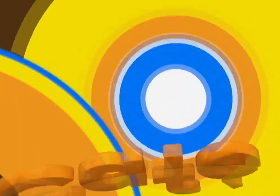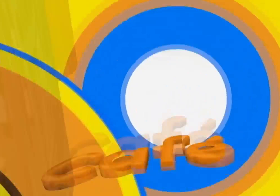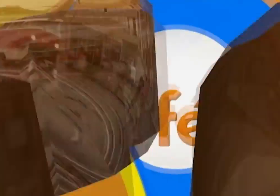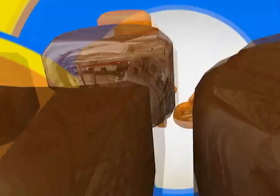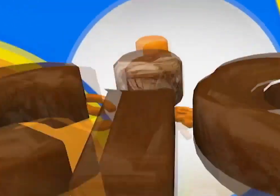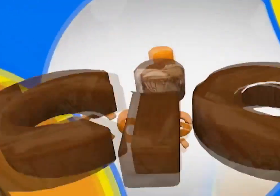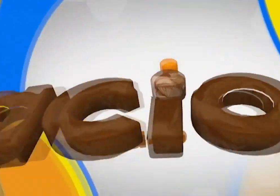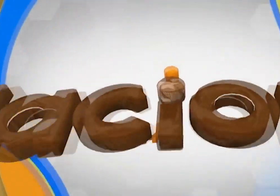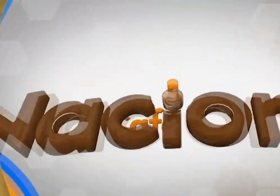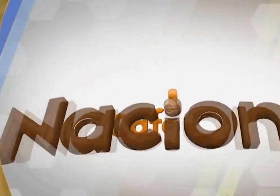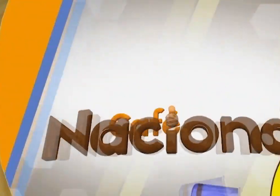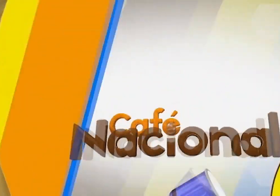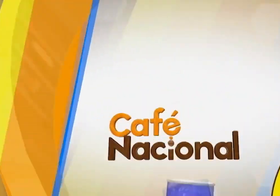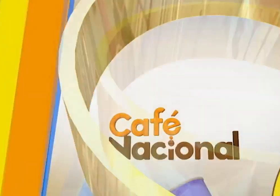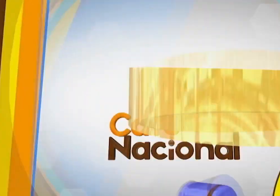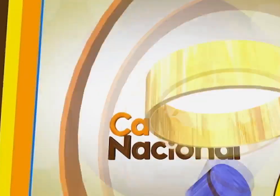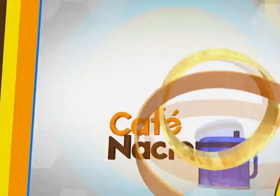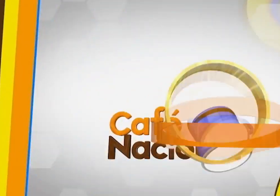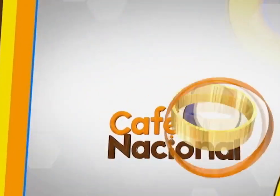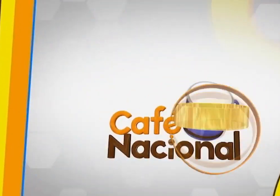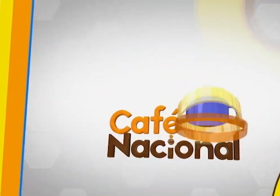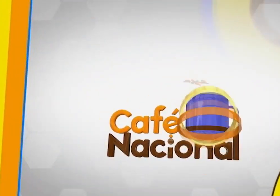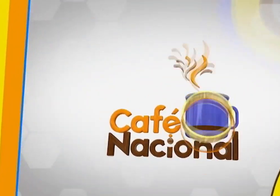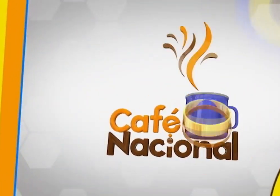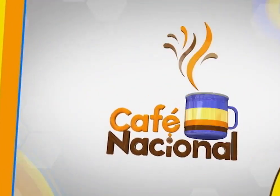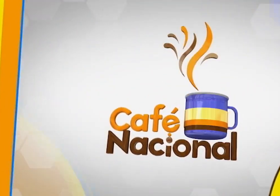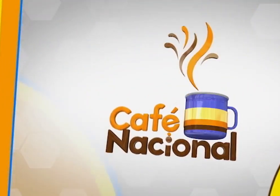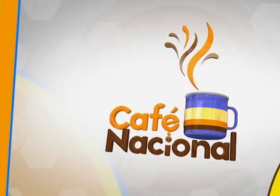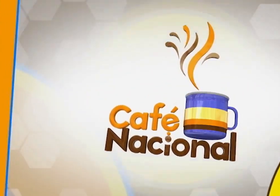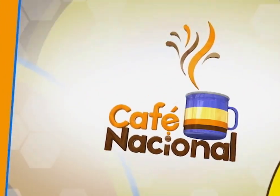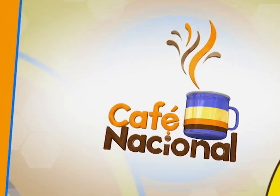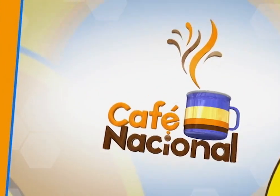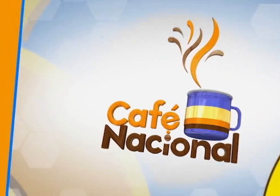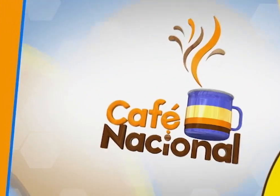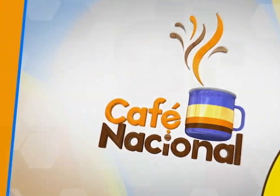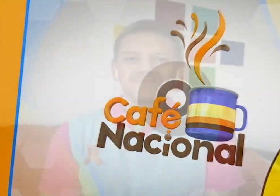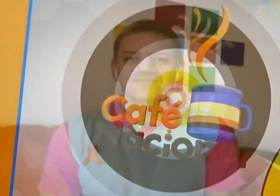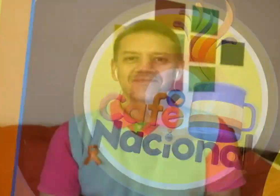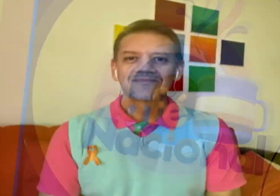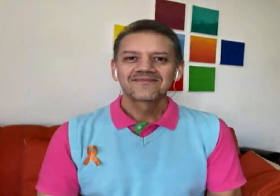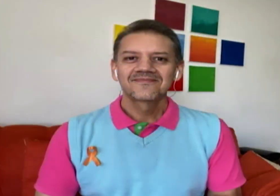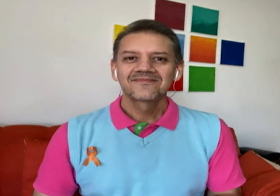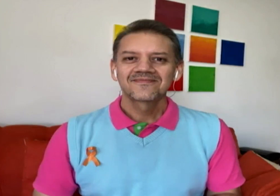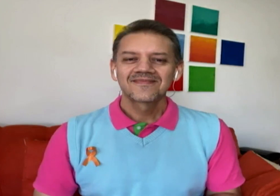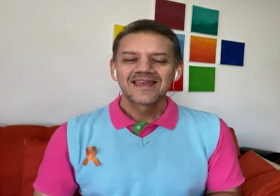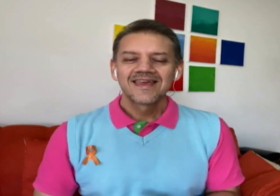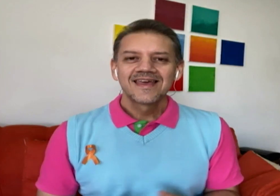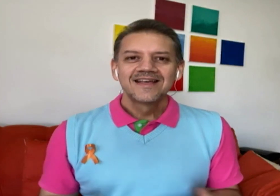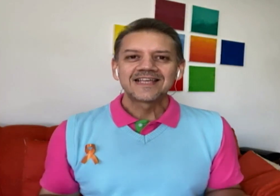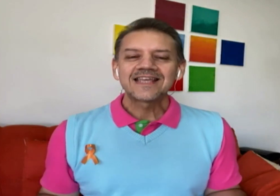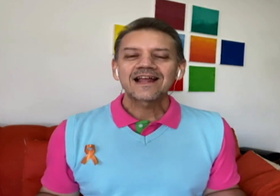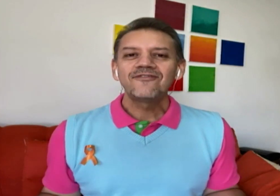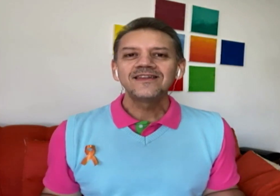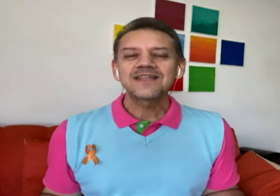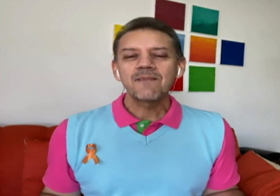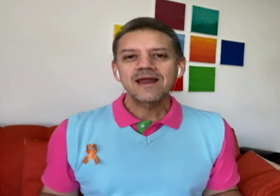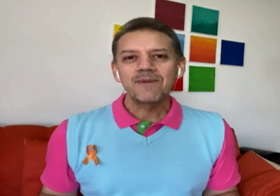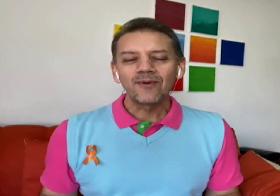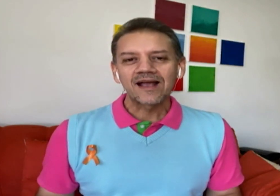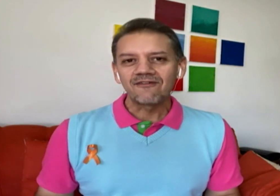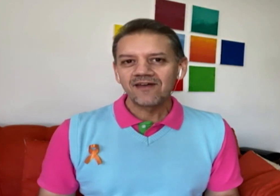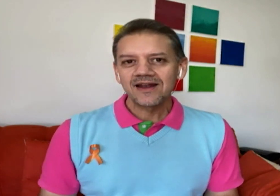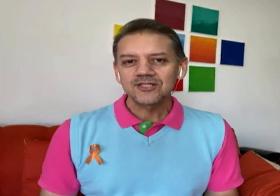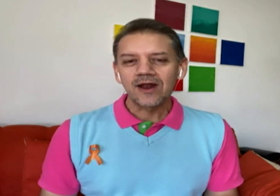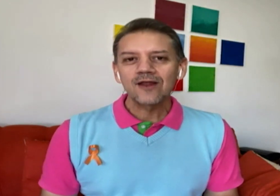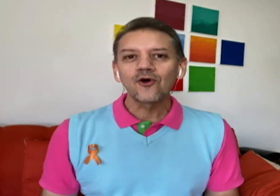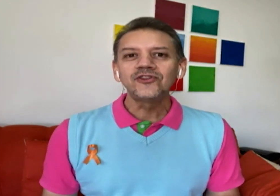pura vida. Costa Rica es mi patria querida. Se acerca el fin de semana, pero